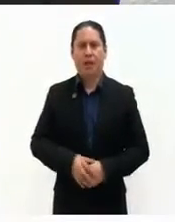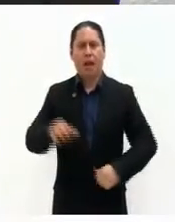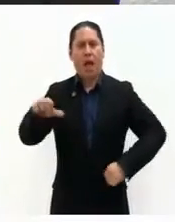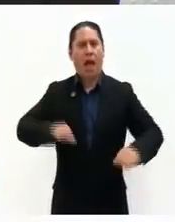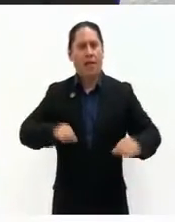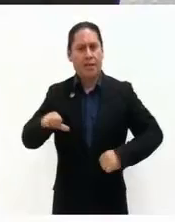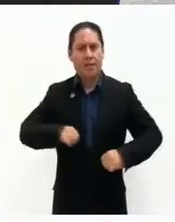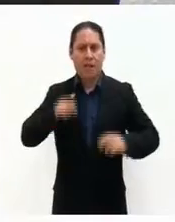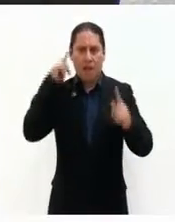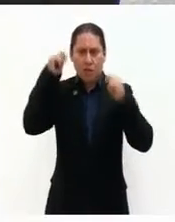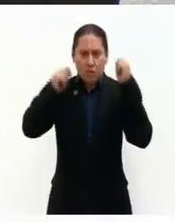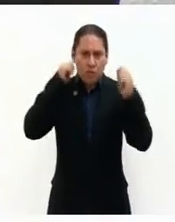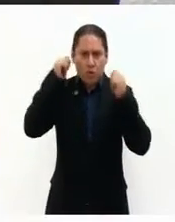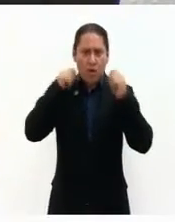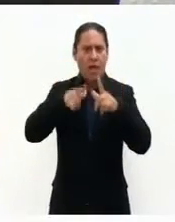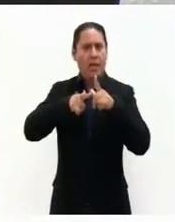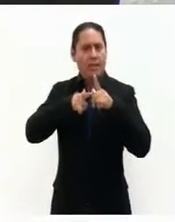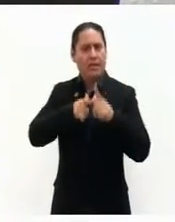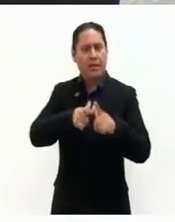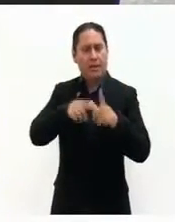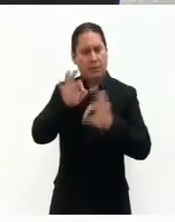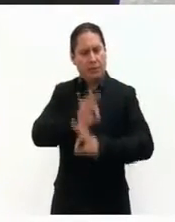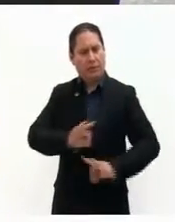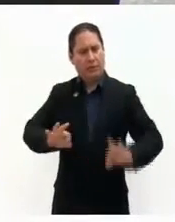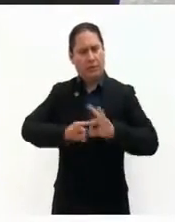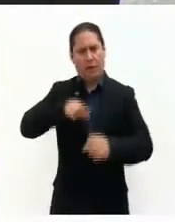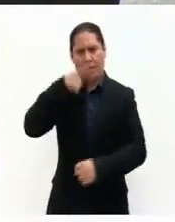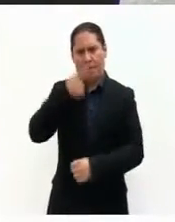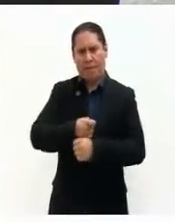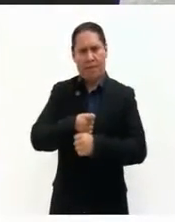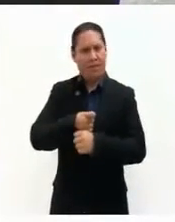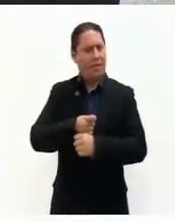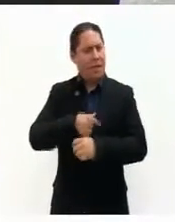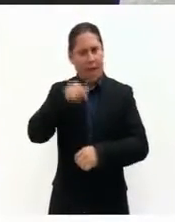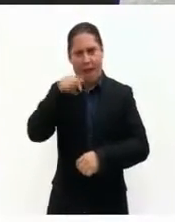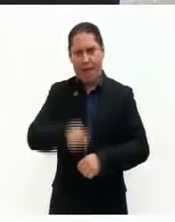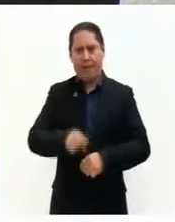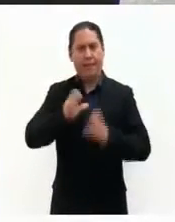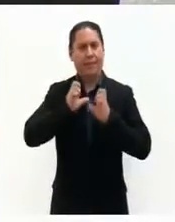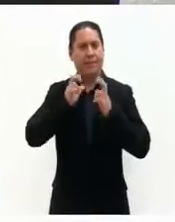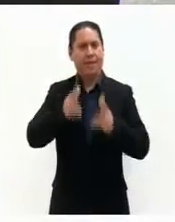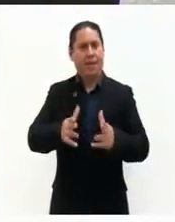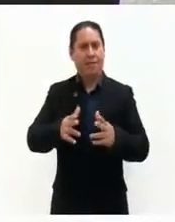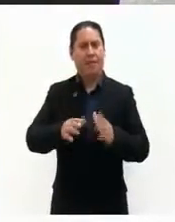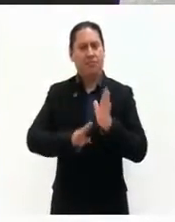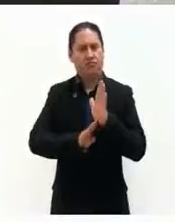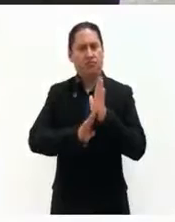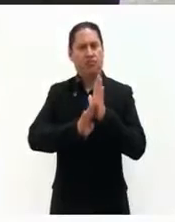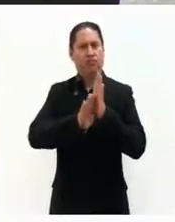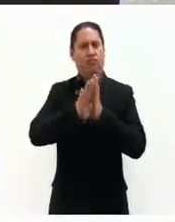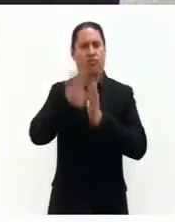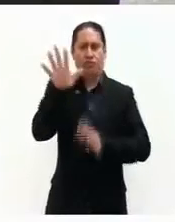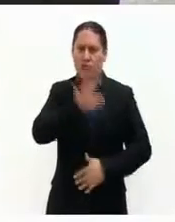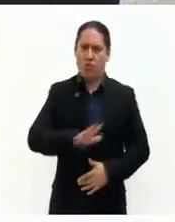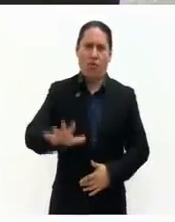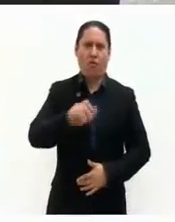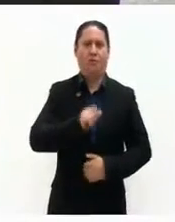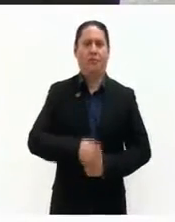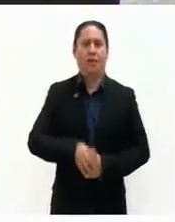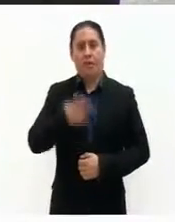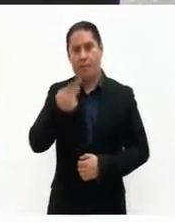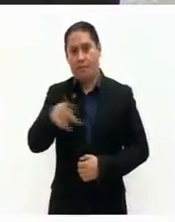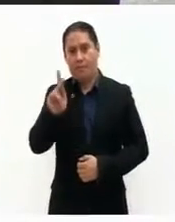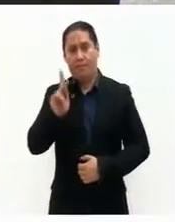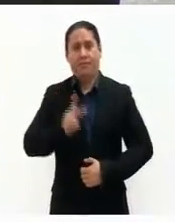actividad turística es y seguirá siendo prioridad para el desarrollo económico y de bienestar de todas y todos los chiapanecos. Sin